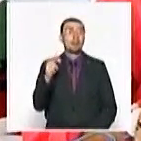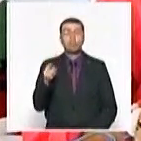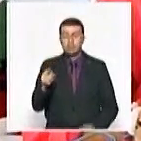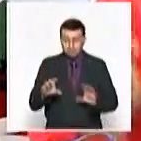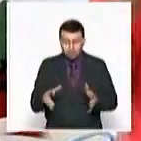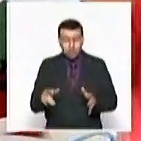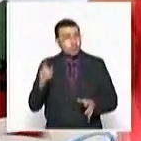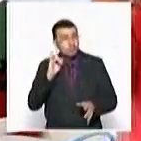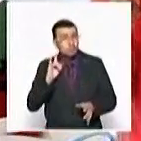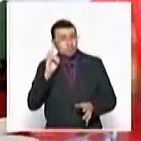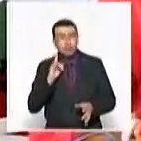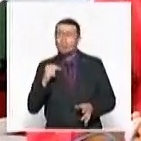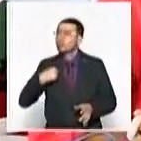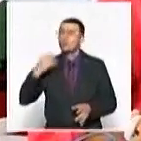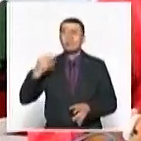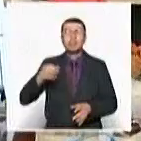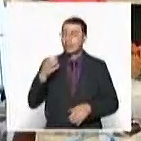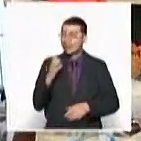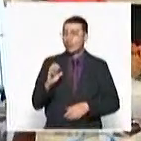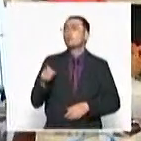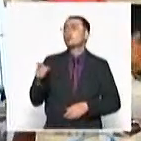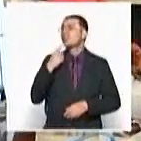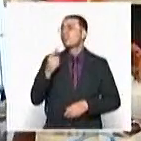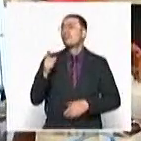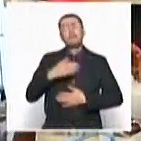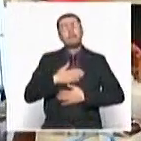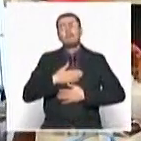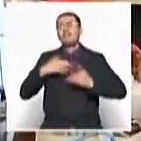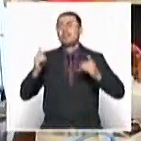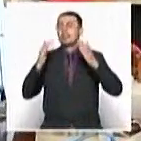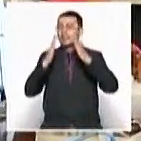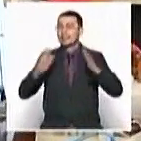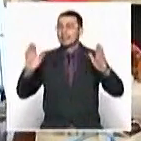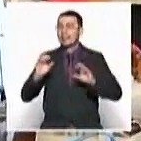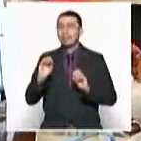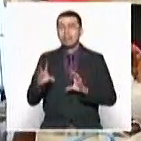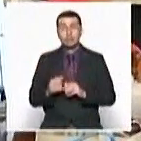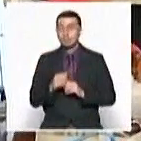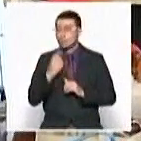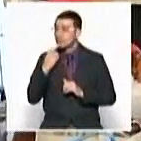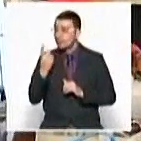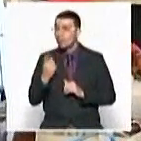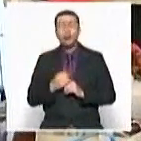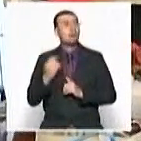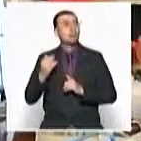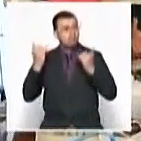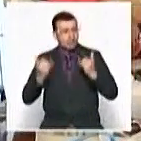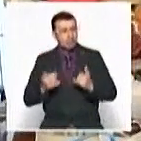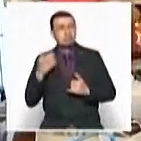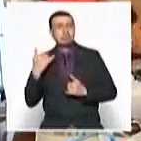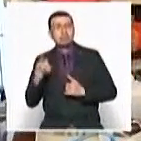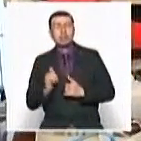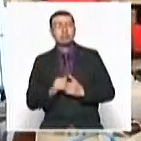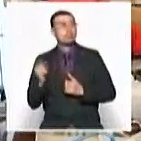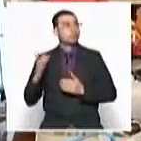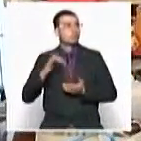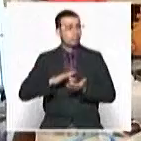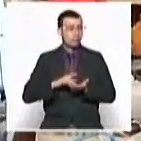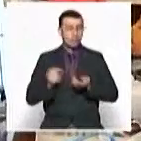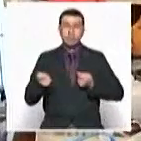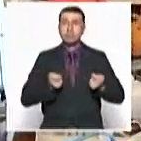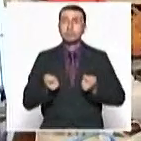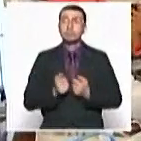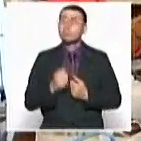siempre lo saludo: Pavita, feliz Navidad. Y hoy que hablaba con él decía, y ya estamos en Navidad. Y es cómo se va un año de